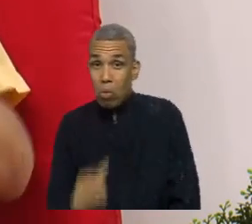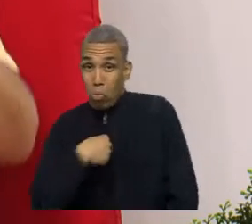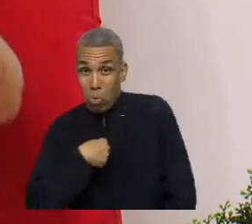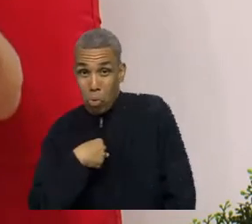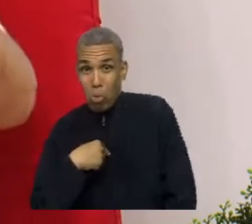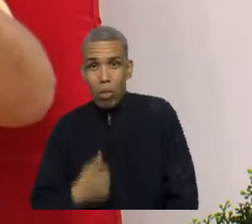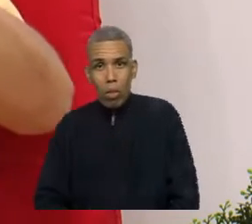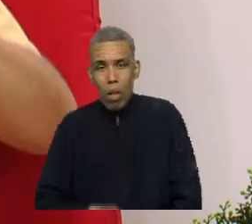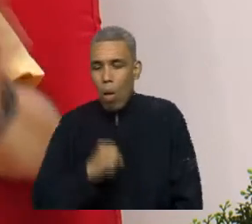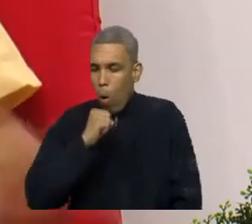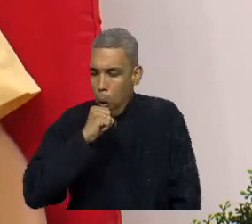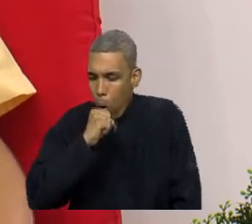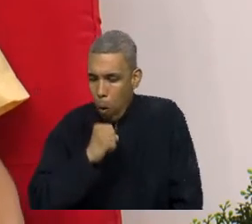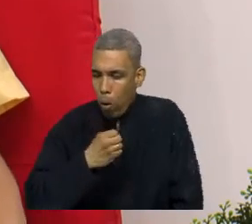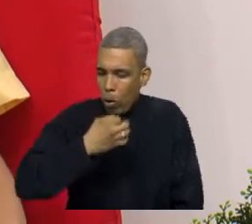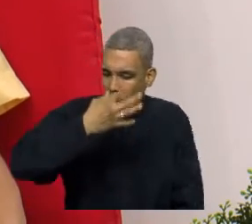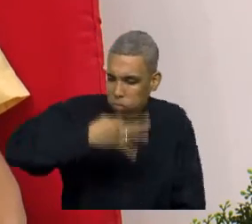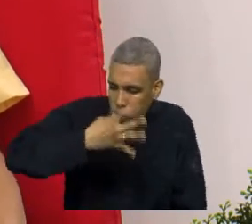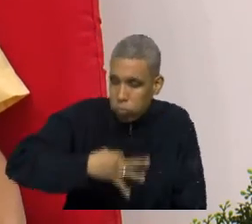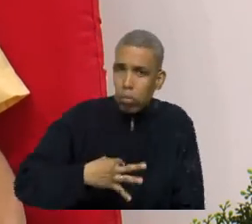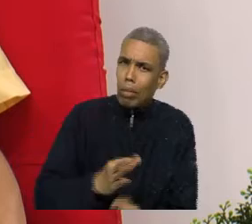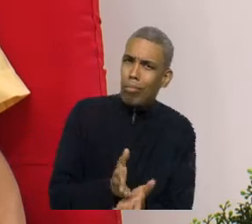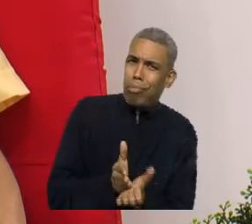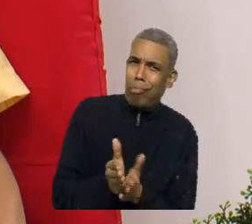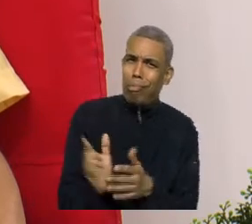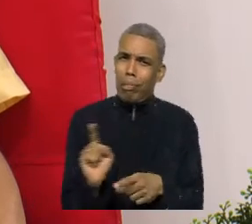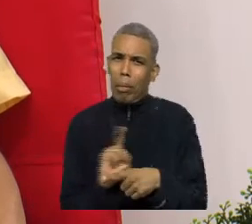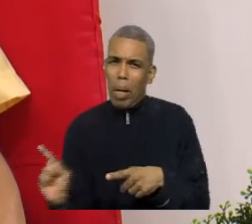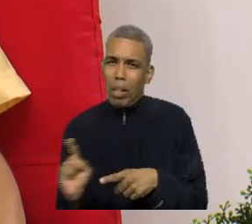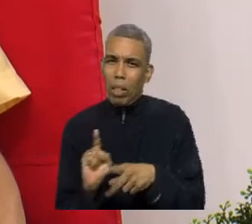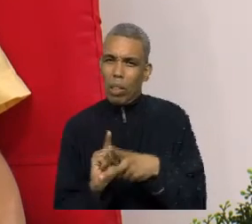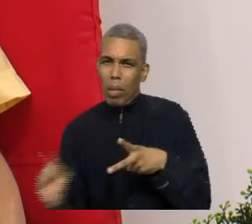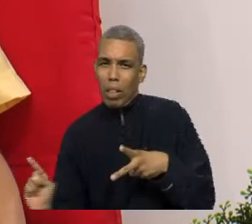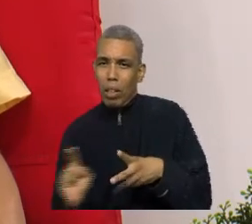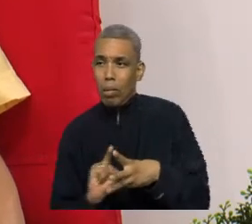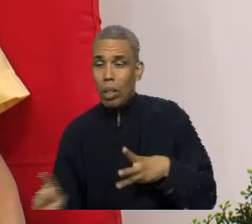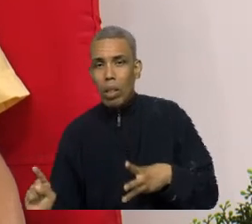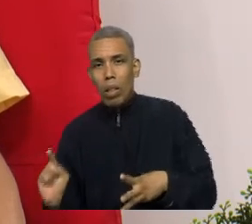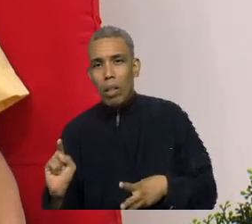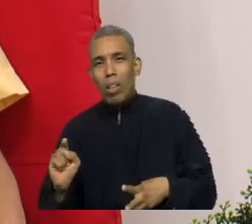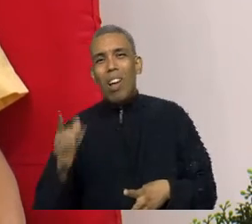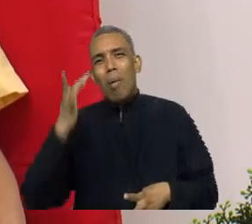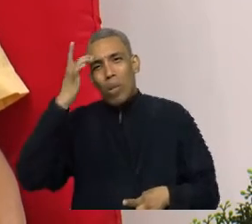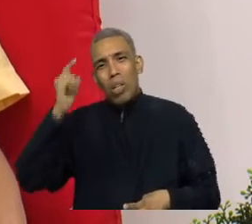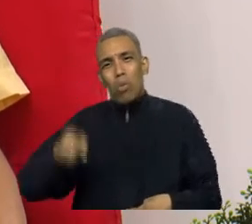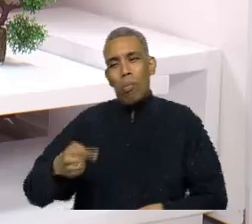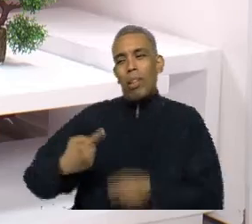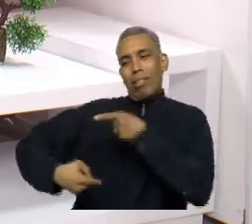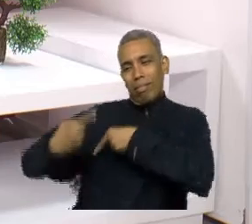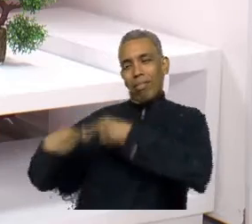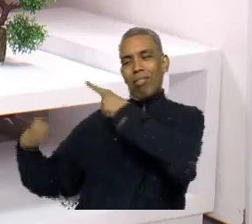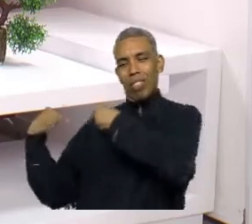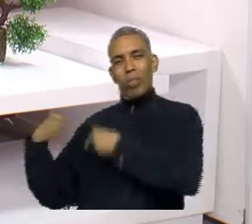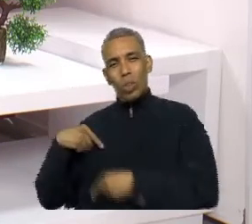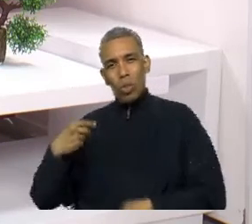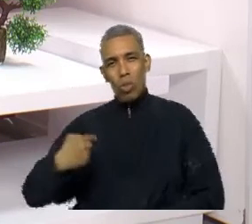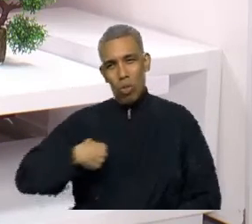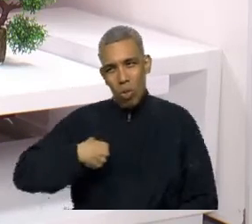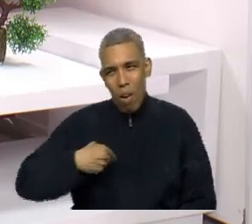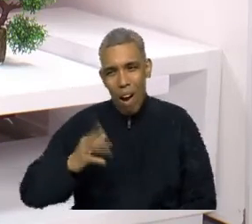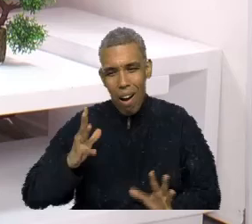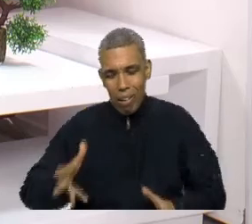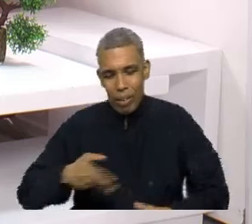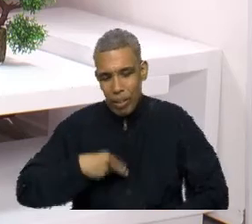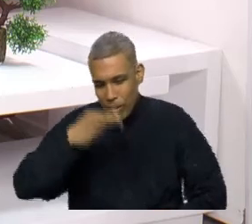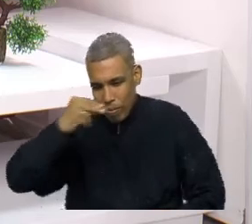o si se expone a una situación que le desencadene la crisis, se la puede desencadenar. Bueno, doctor, y métodos de prevención, que los hemos